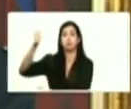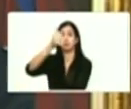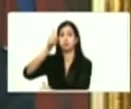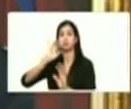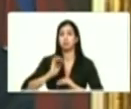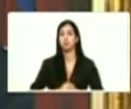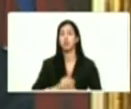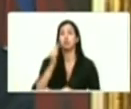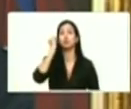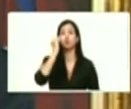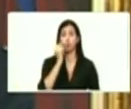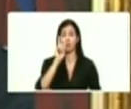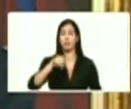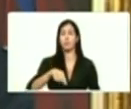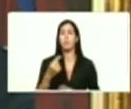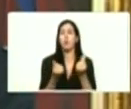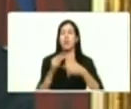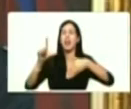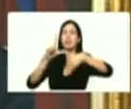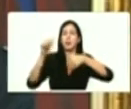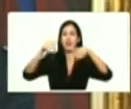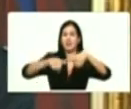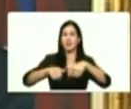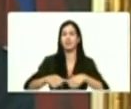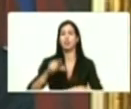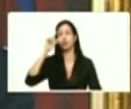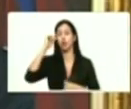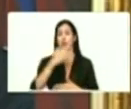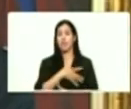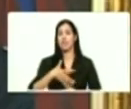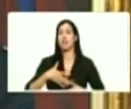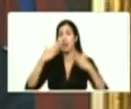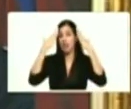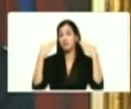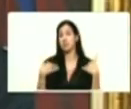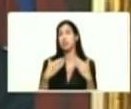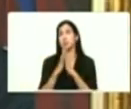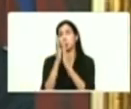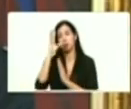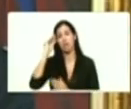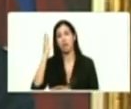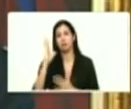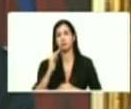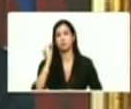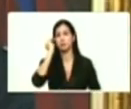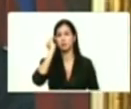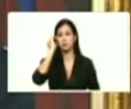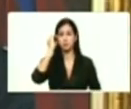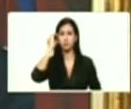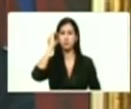y la Virgen y nuestro desarrollo económico así debe ser